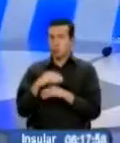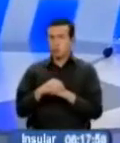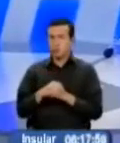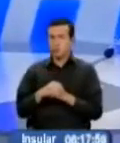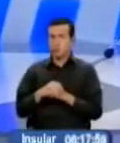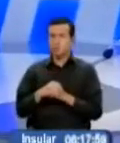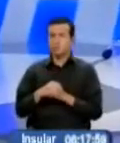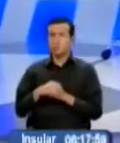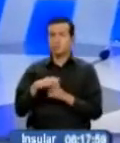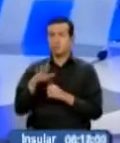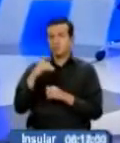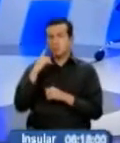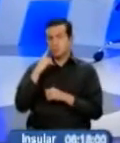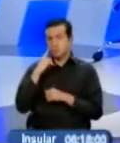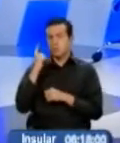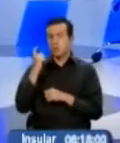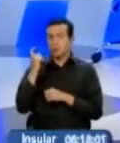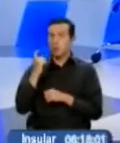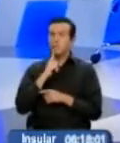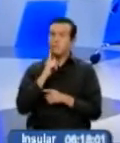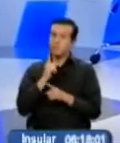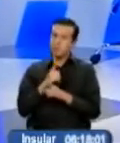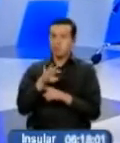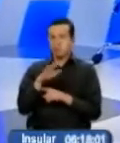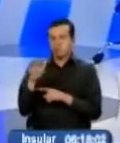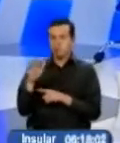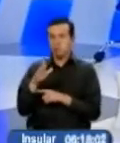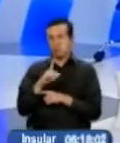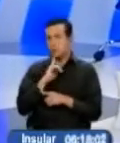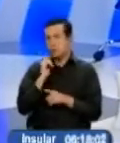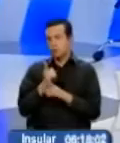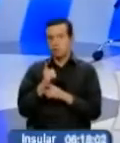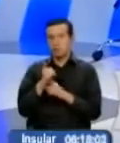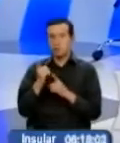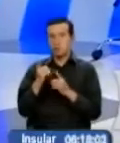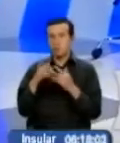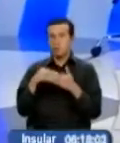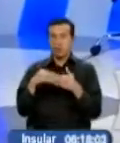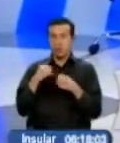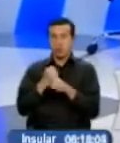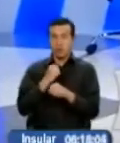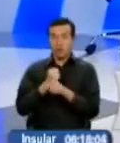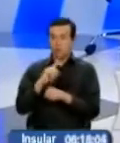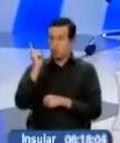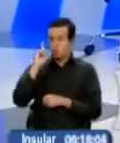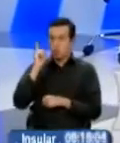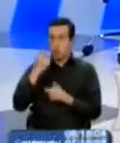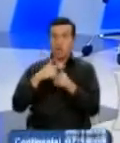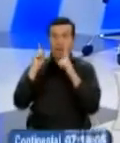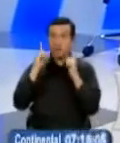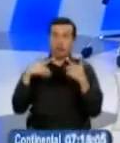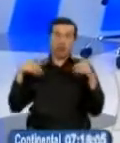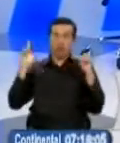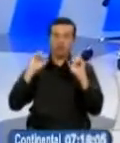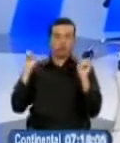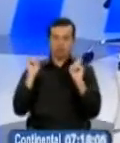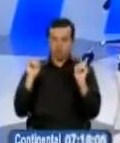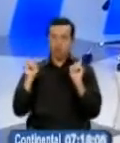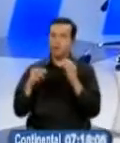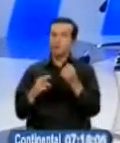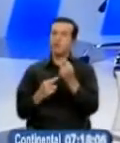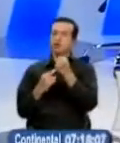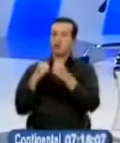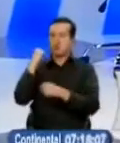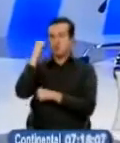tenemos más que allá de segmentar, la flexibilización. Pero es que es más o menos obvio. Nada de flexibilidad, cuidado. No es esa la propuesta, más bien reforzar